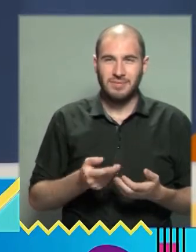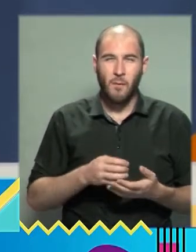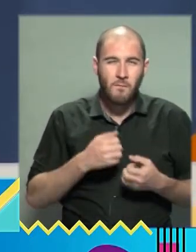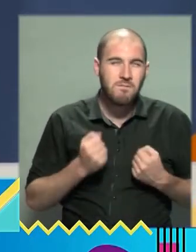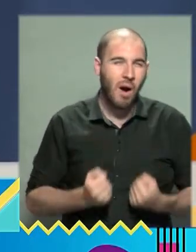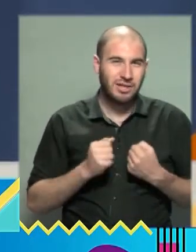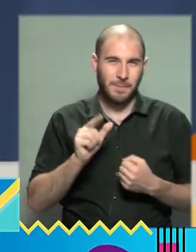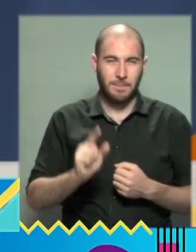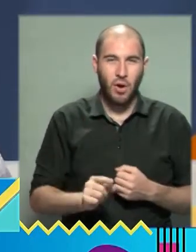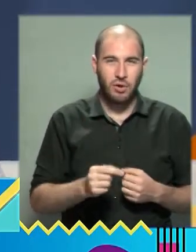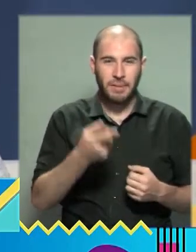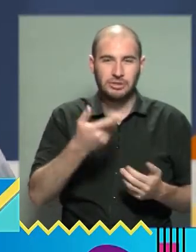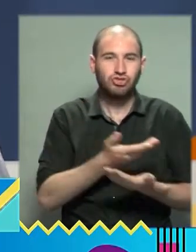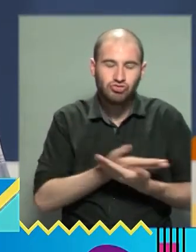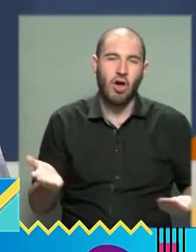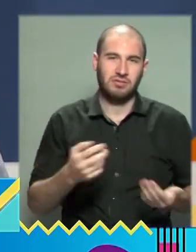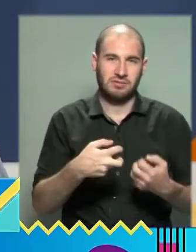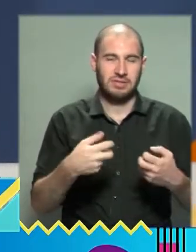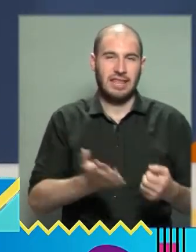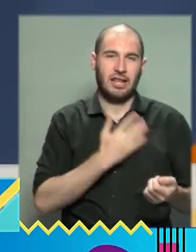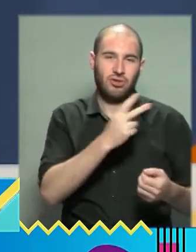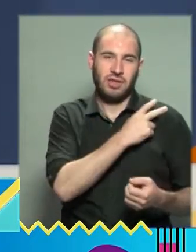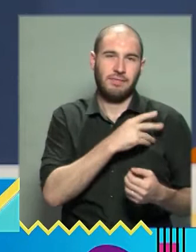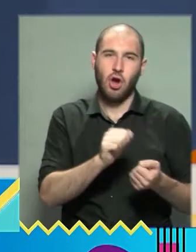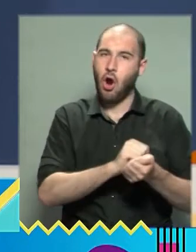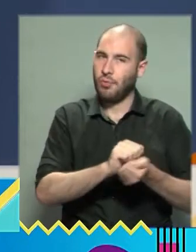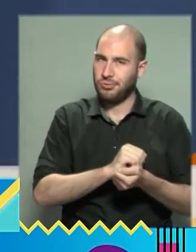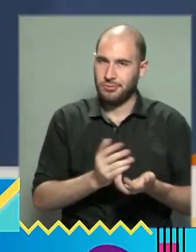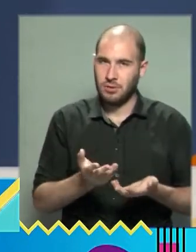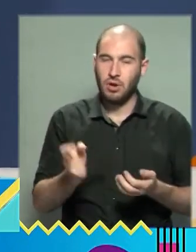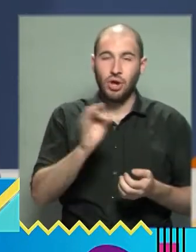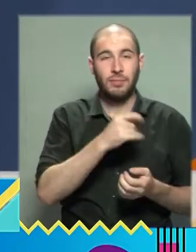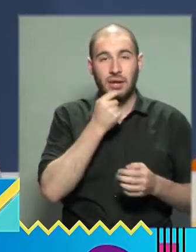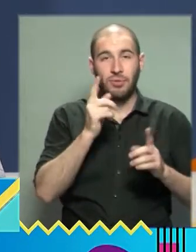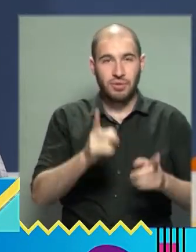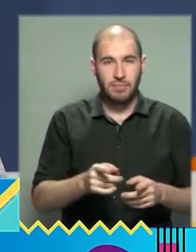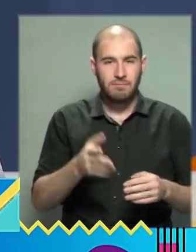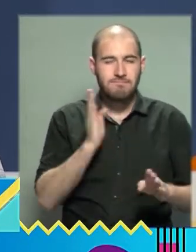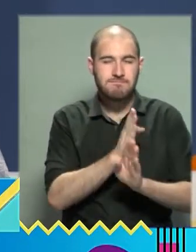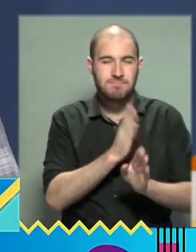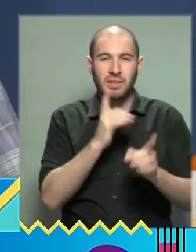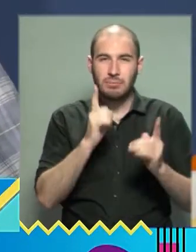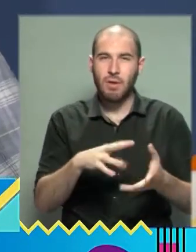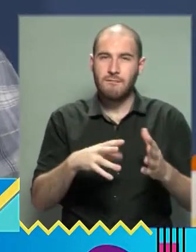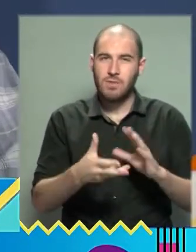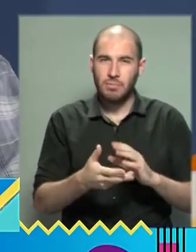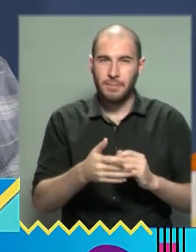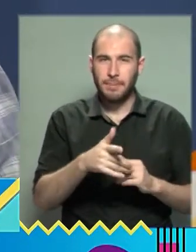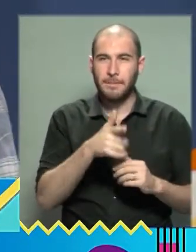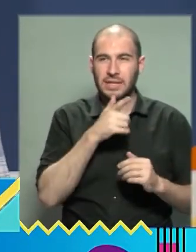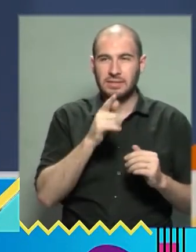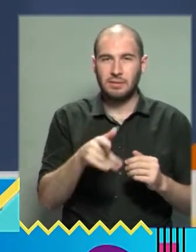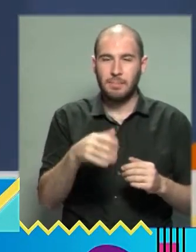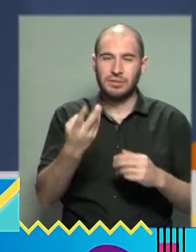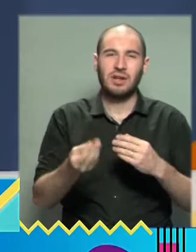sustanciales como para decir que todos los dirigentes gremiales son corruptos. O por ejemplo también se busca esta persecución también de una manera en la cual para también callar